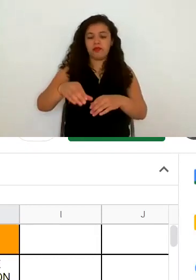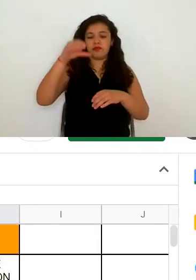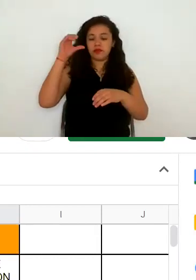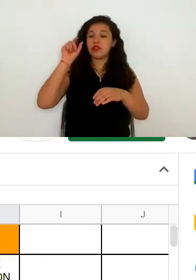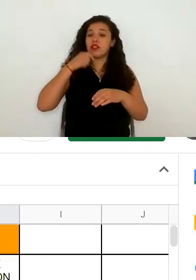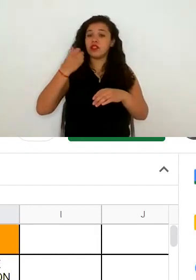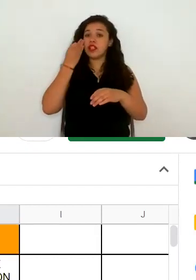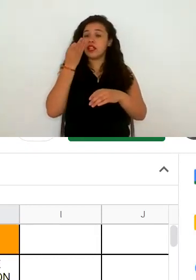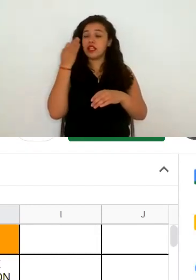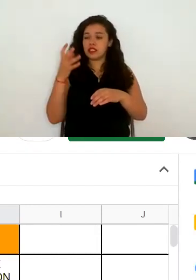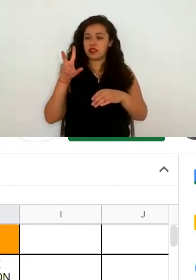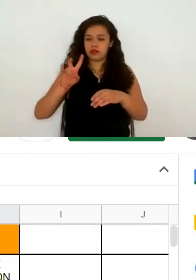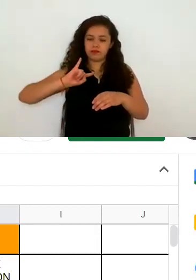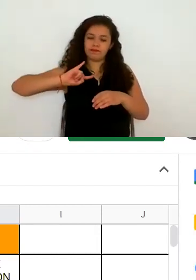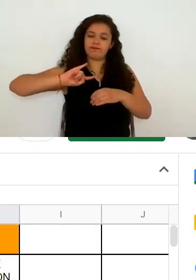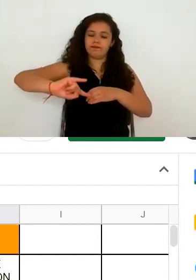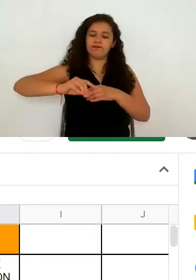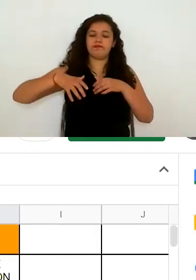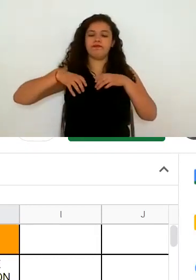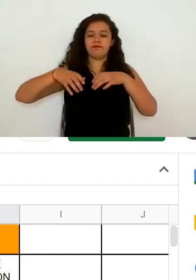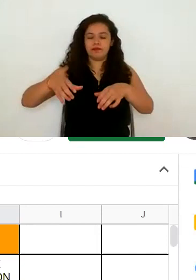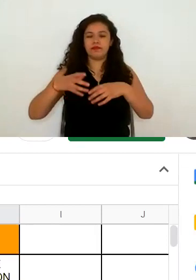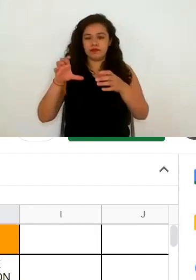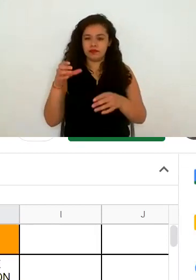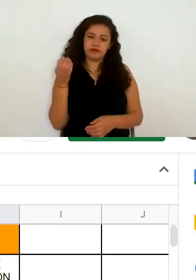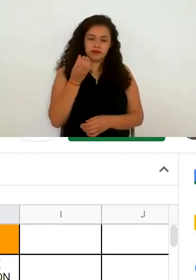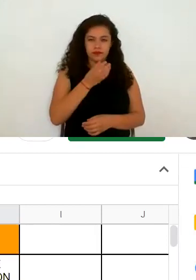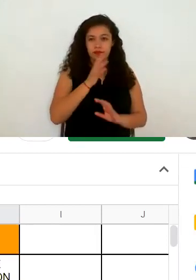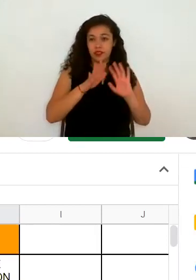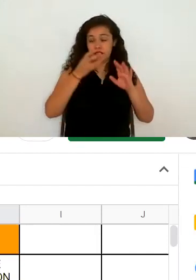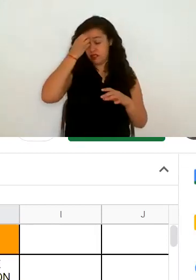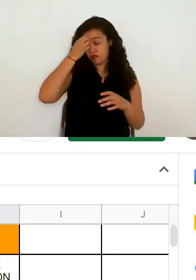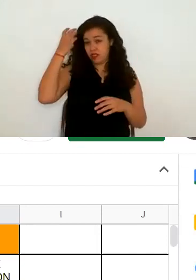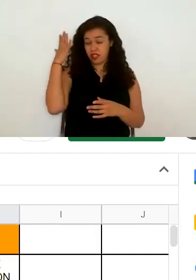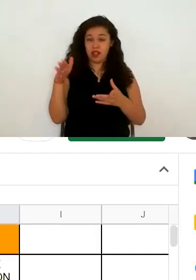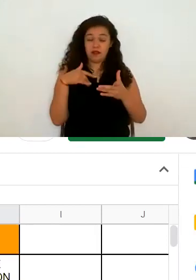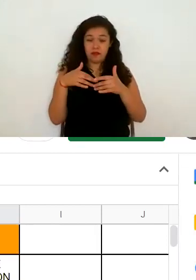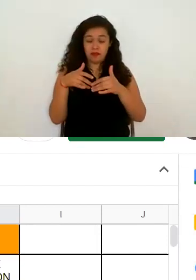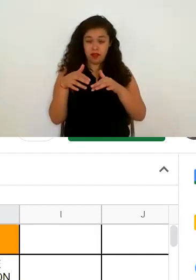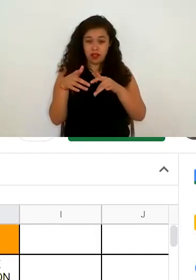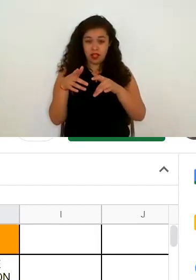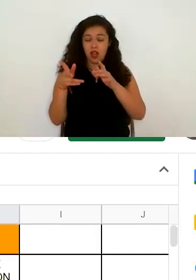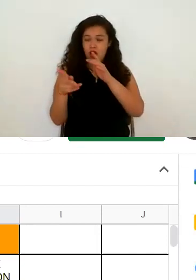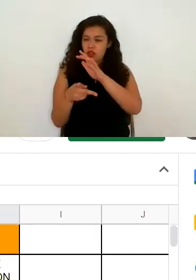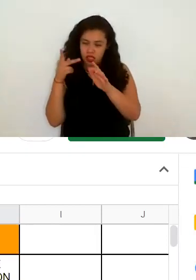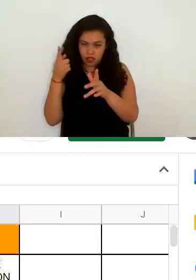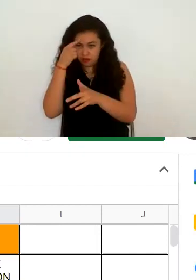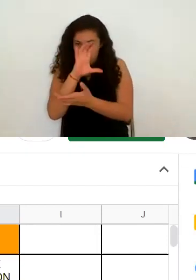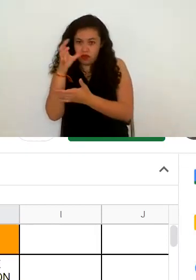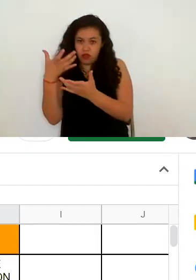Leslie. Porque si en algún momento requieren o se les olvida que ese expediente se reactivó por